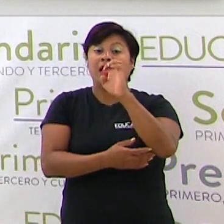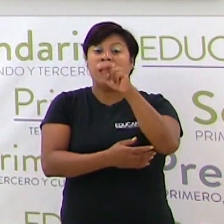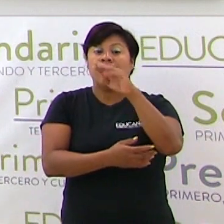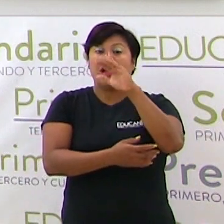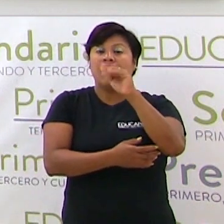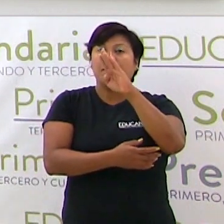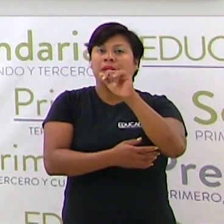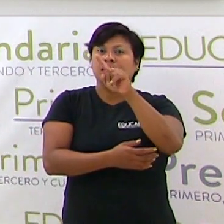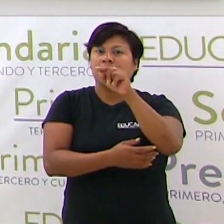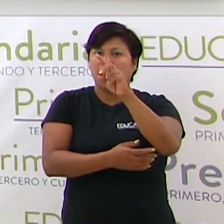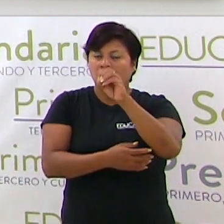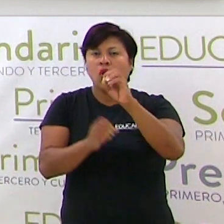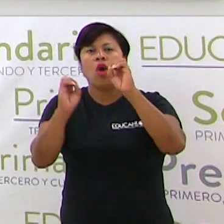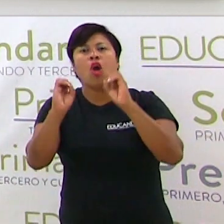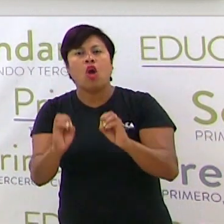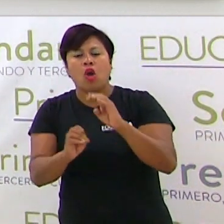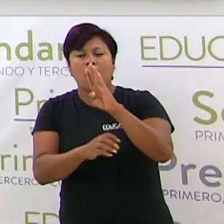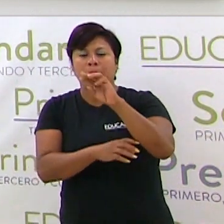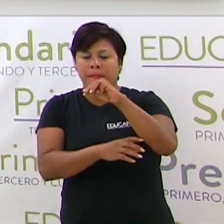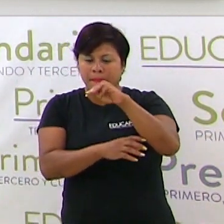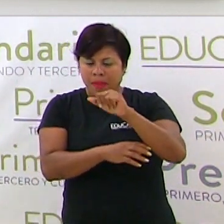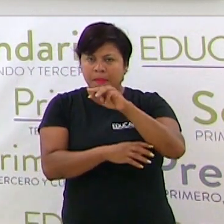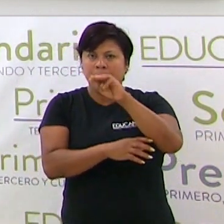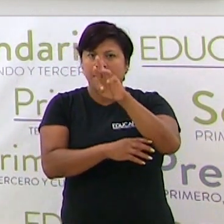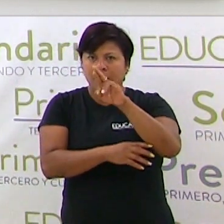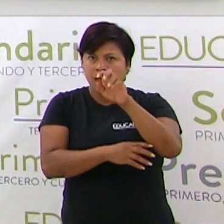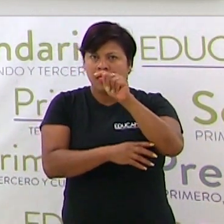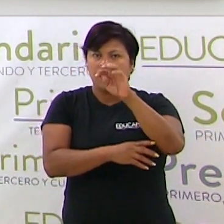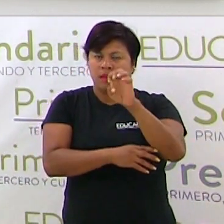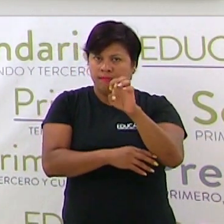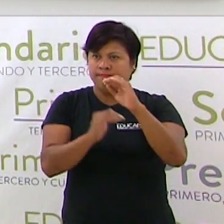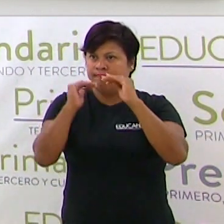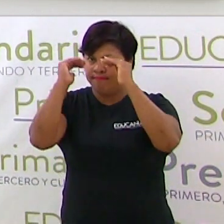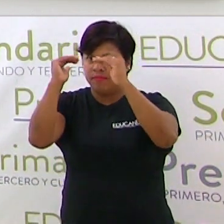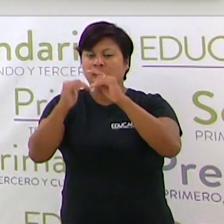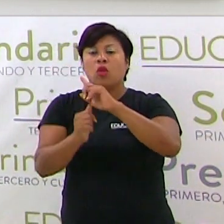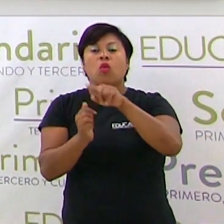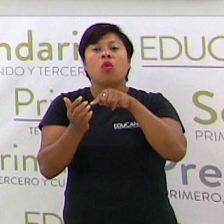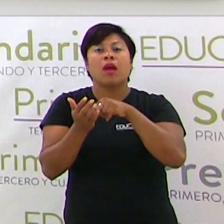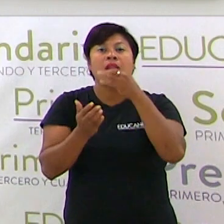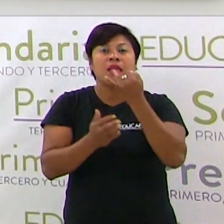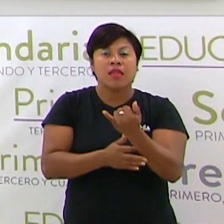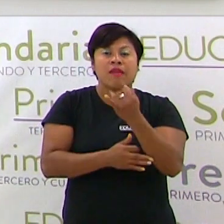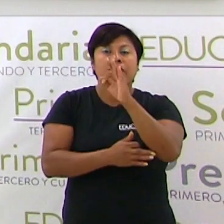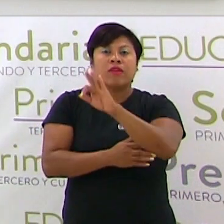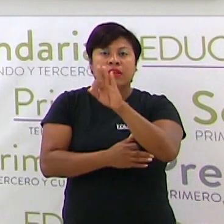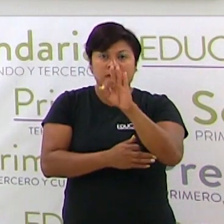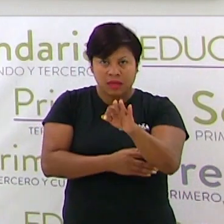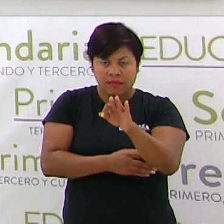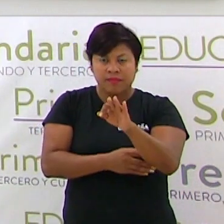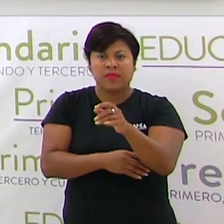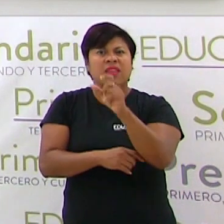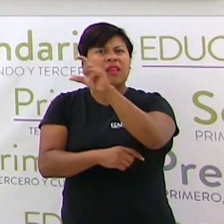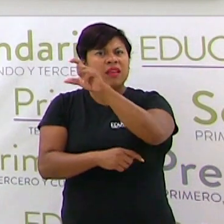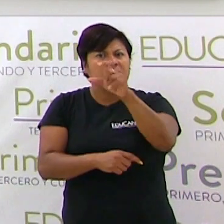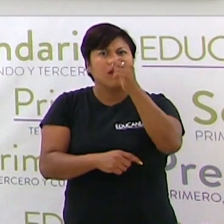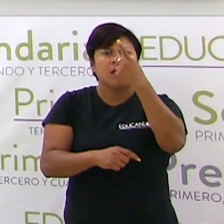o membrete, que está hasta arriba. Luego, el lugar y la fecha. Los datos del destinatario o